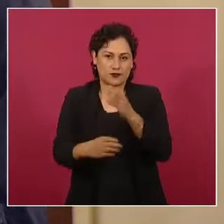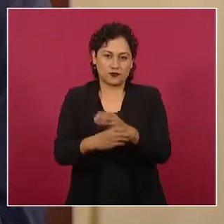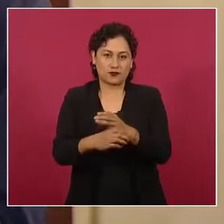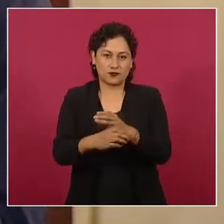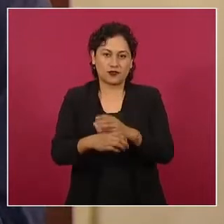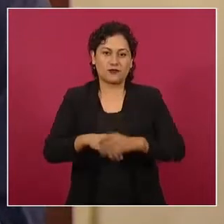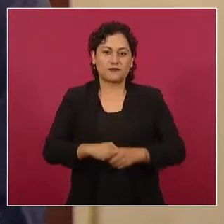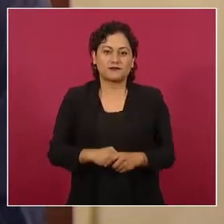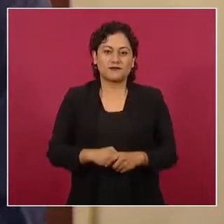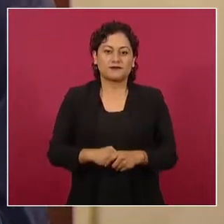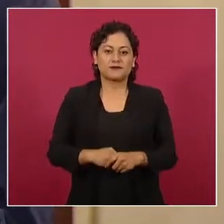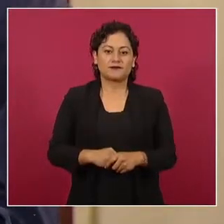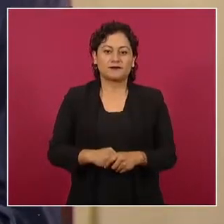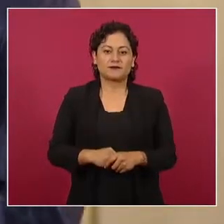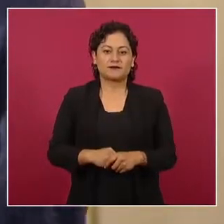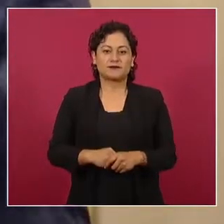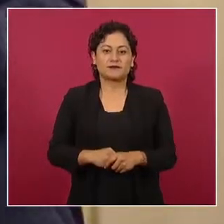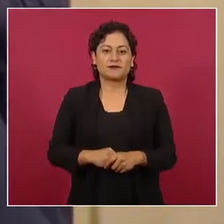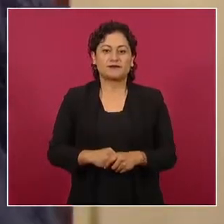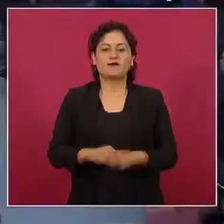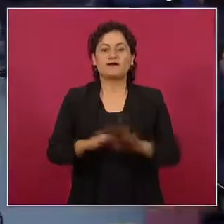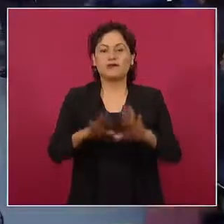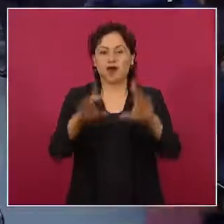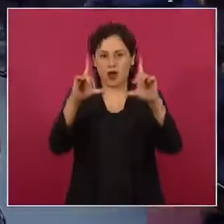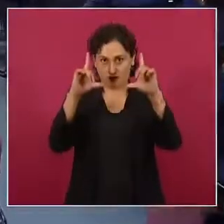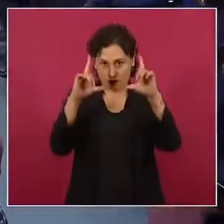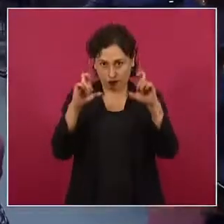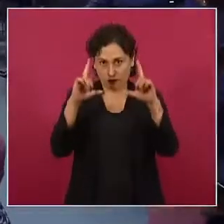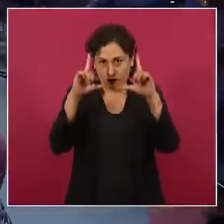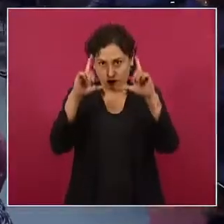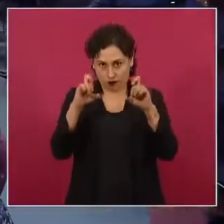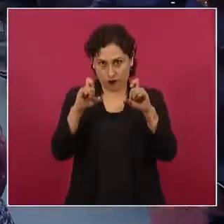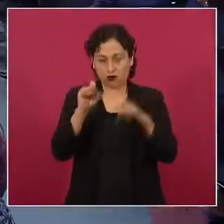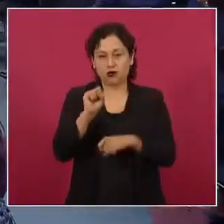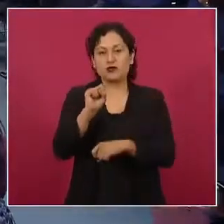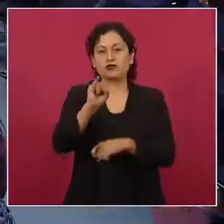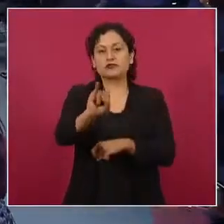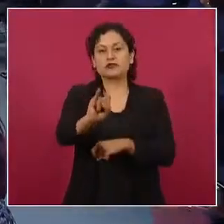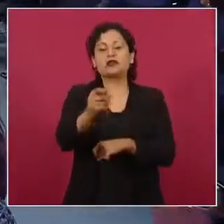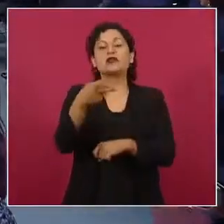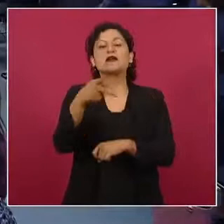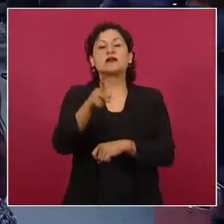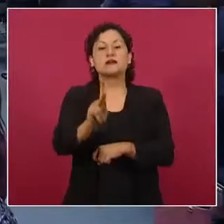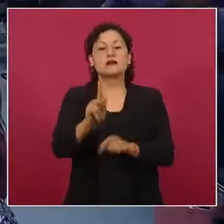la foto ahora, pero como nos vamos a seguir encontrando, ya ustedes